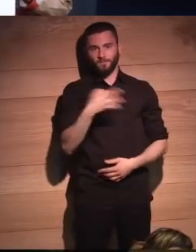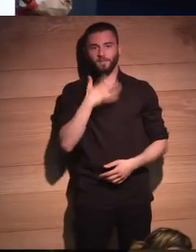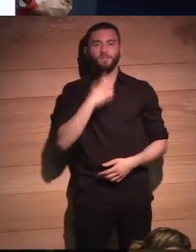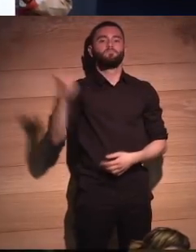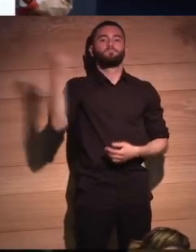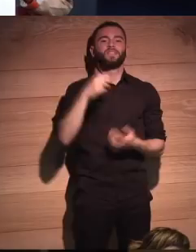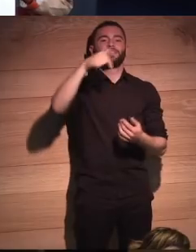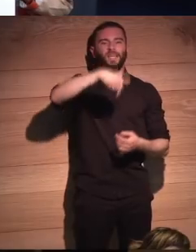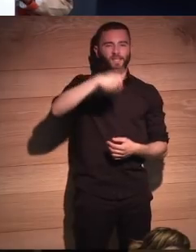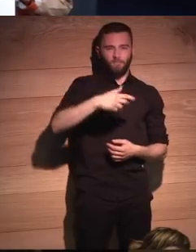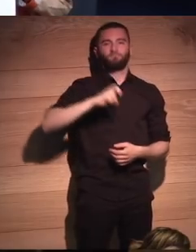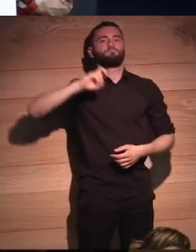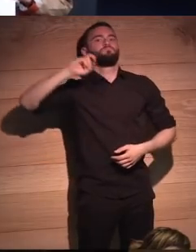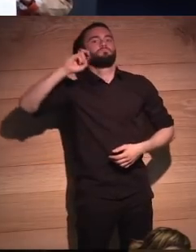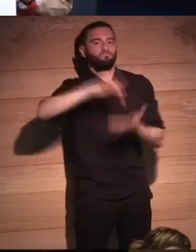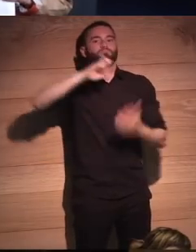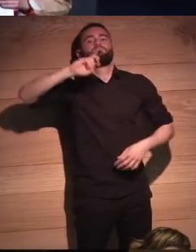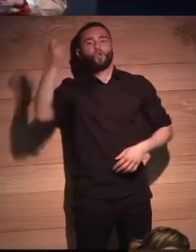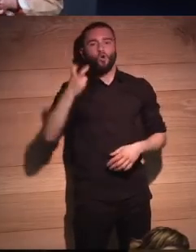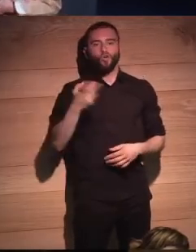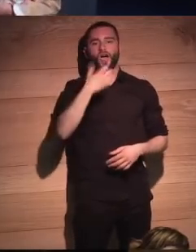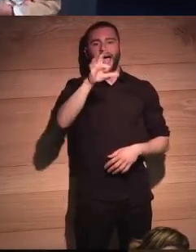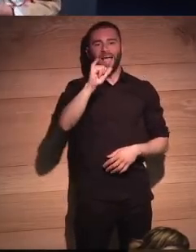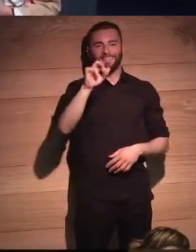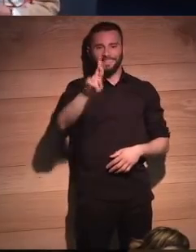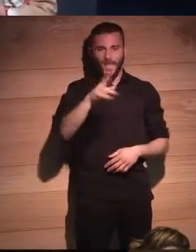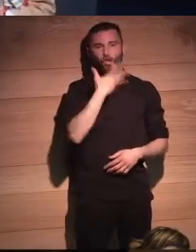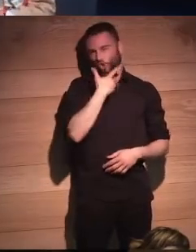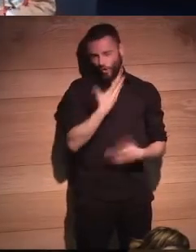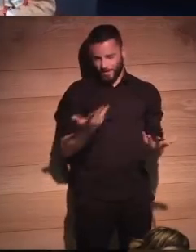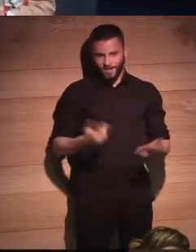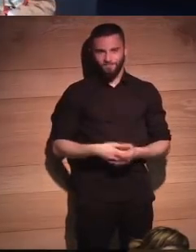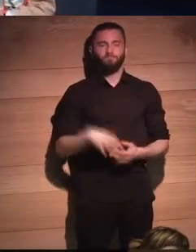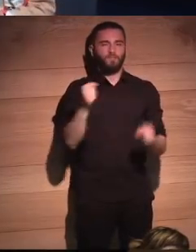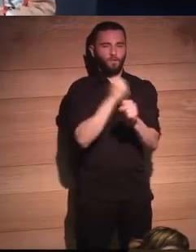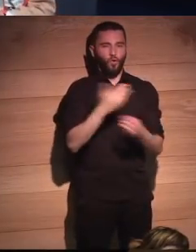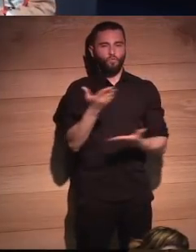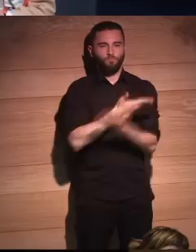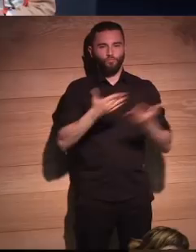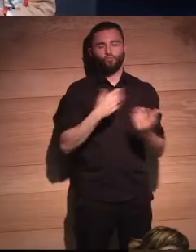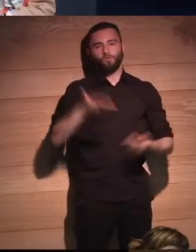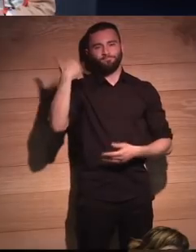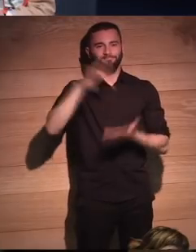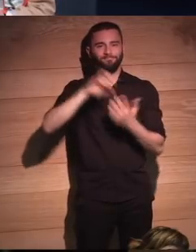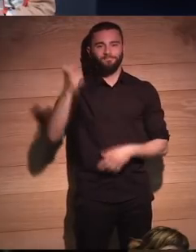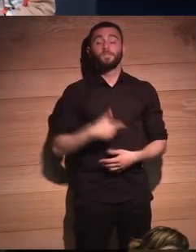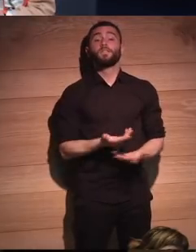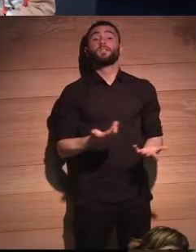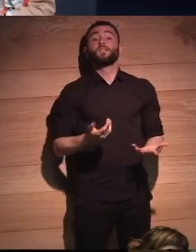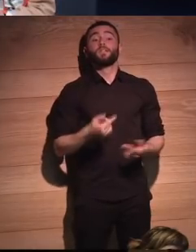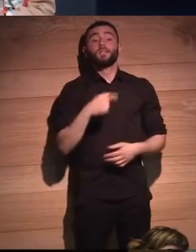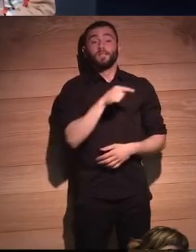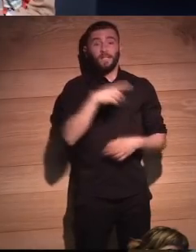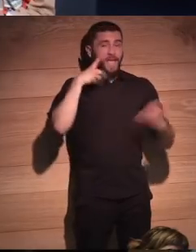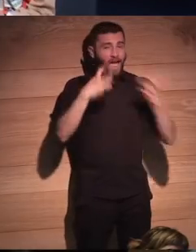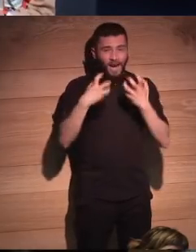evento, conoceréis a Asier. Ya hemos trabajado juntos también alguna vez. Ya hemos coincidido. Sí. Este señor es historiador del arte, está especializado en